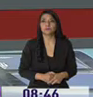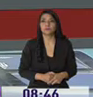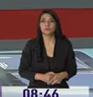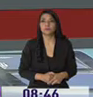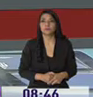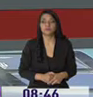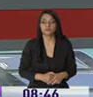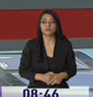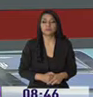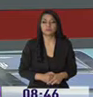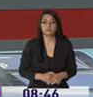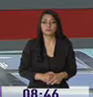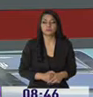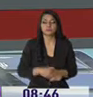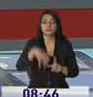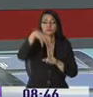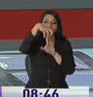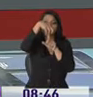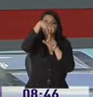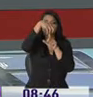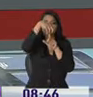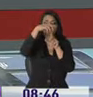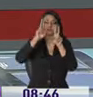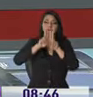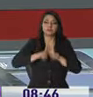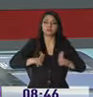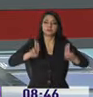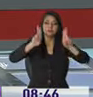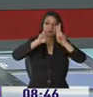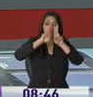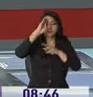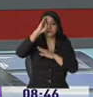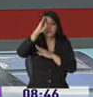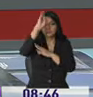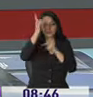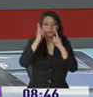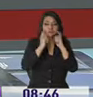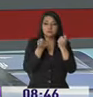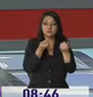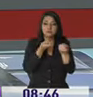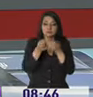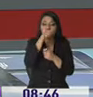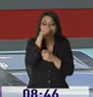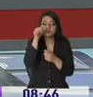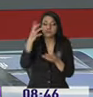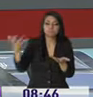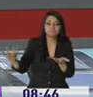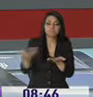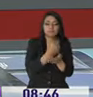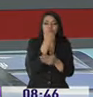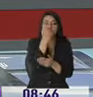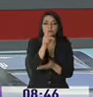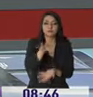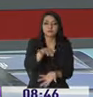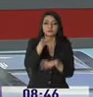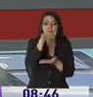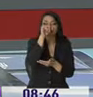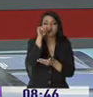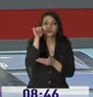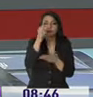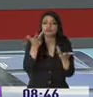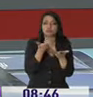En San Antonio de Pichincha, la unidad contra el tráfico para consumo interno decomisó 11 kilos de droga. Este alcaloide estaba camuflado, aunque